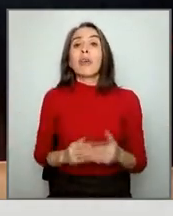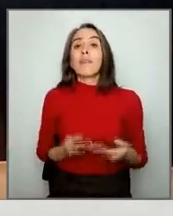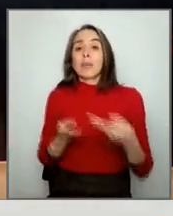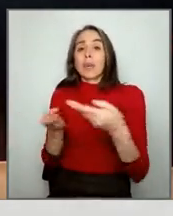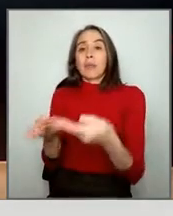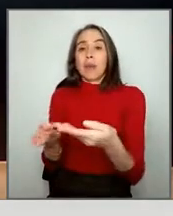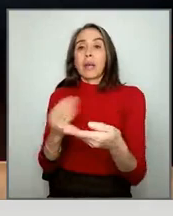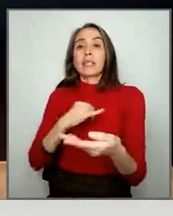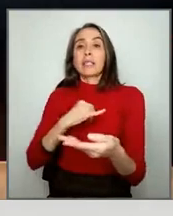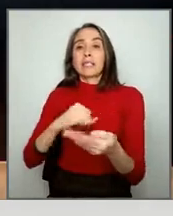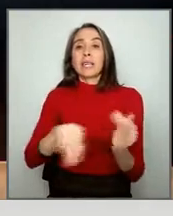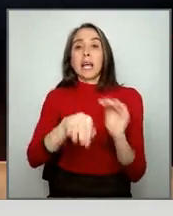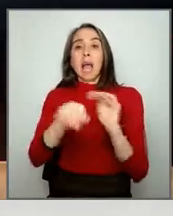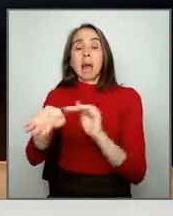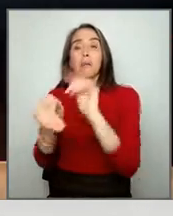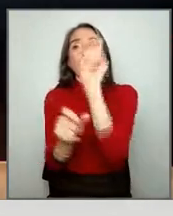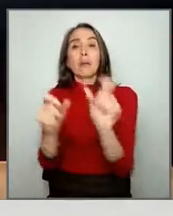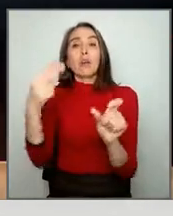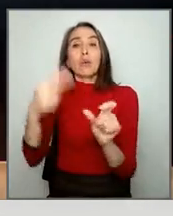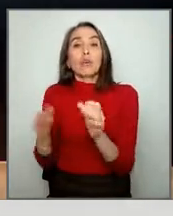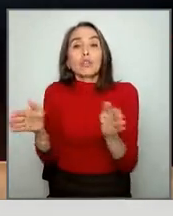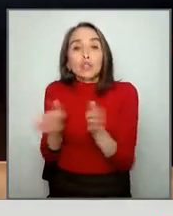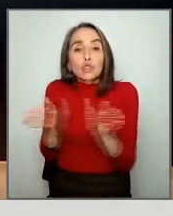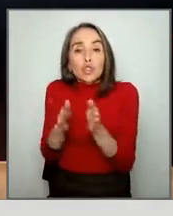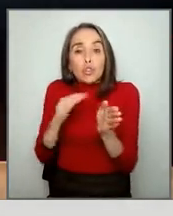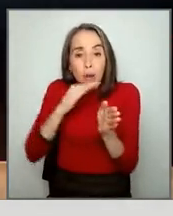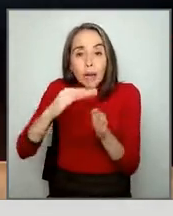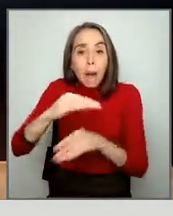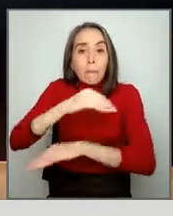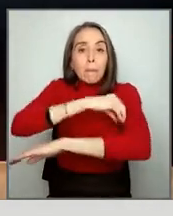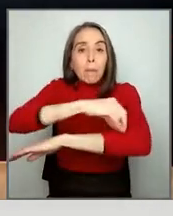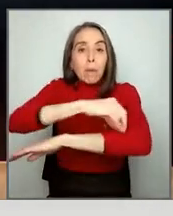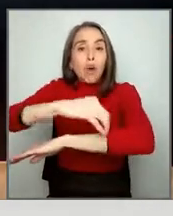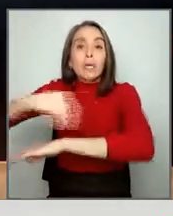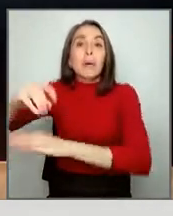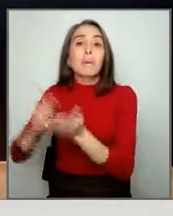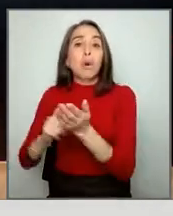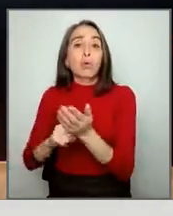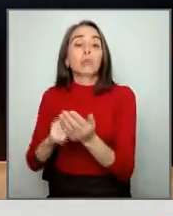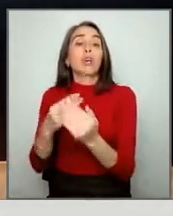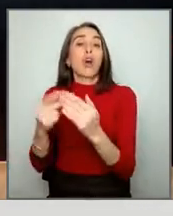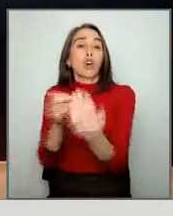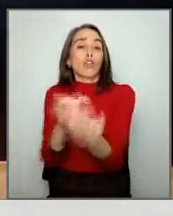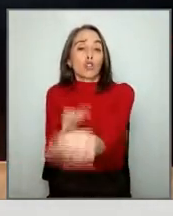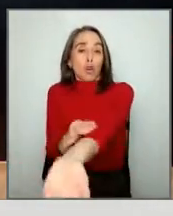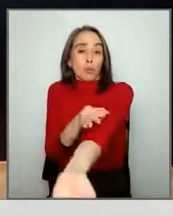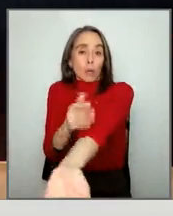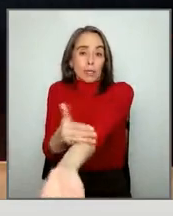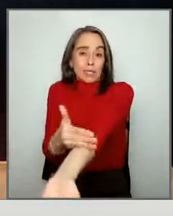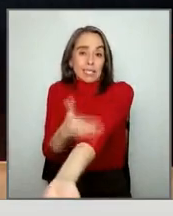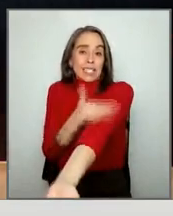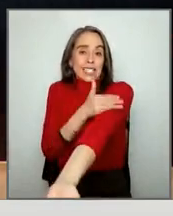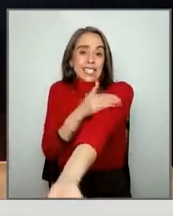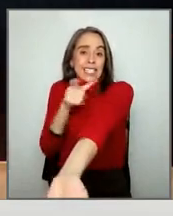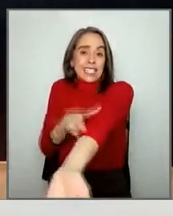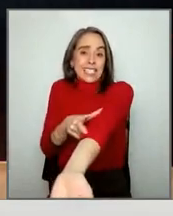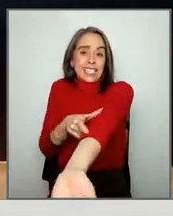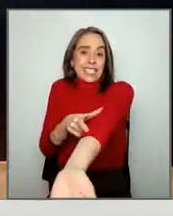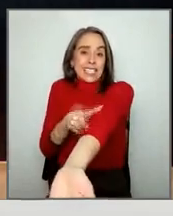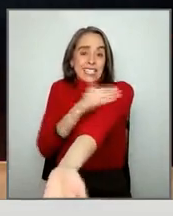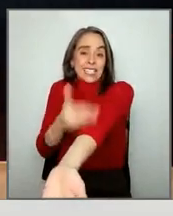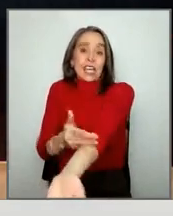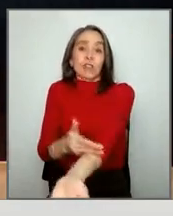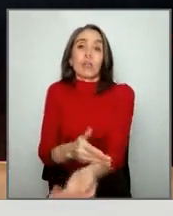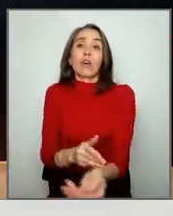apoyando aquellos pequeños productores Pero hay sectores en la zona central donde solamente podrán regar con el agua